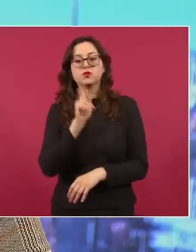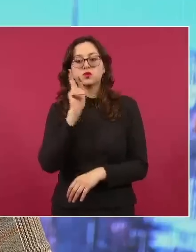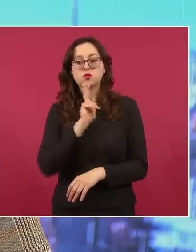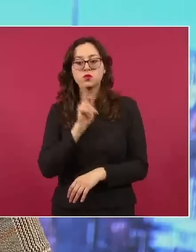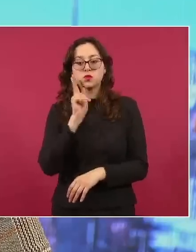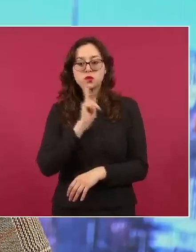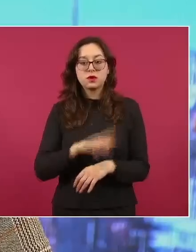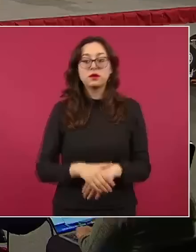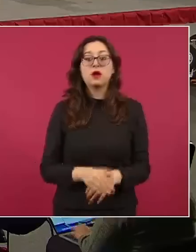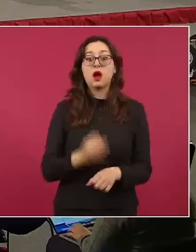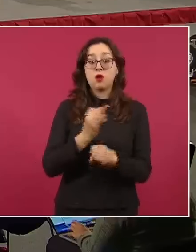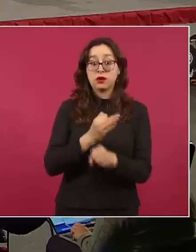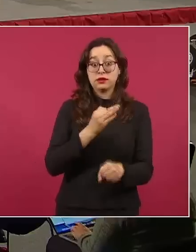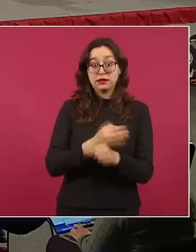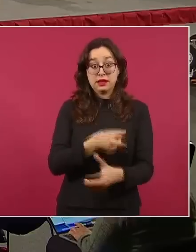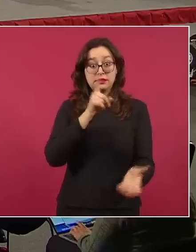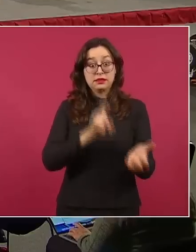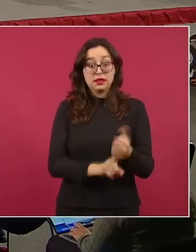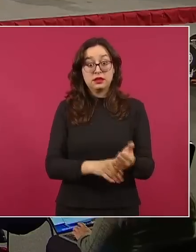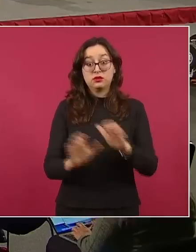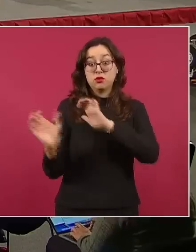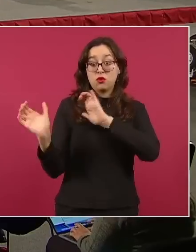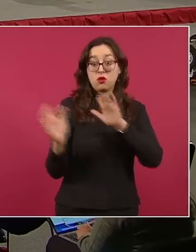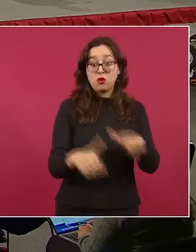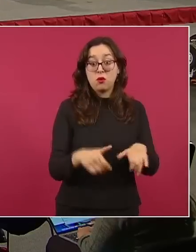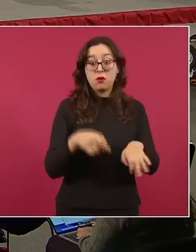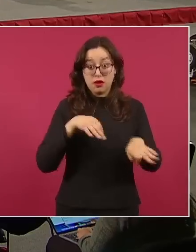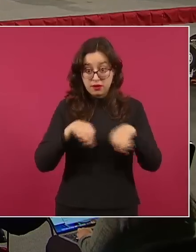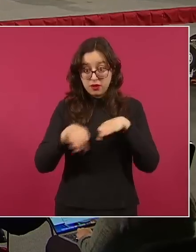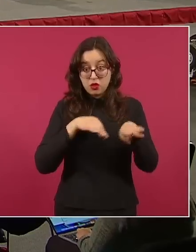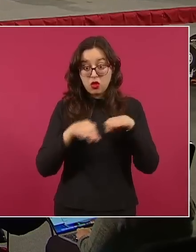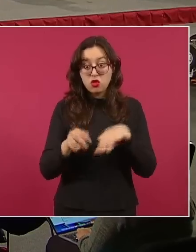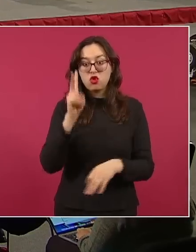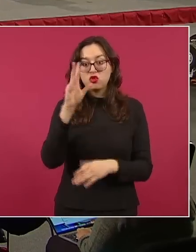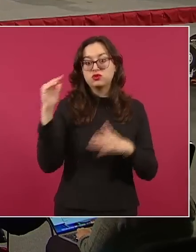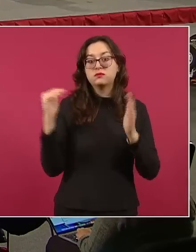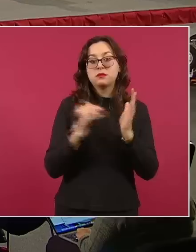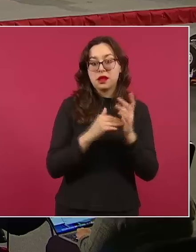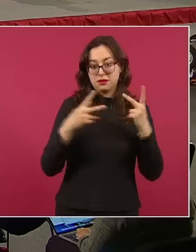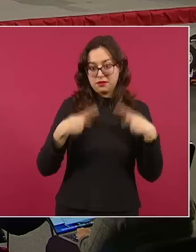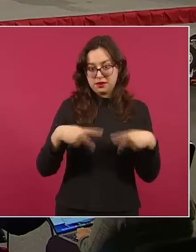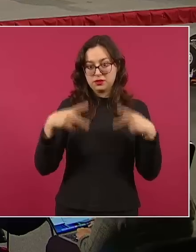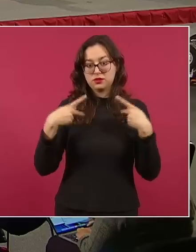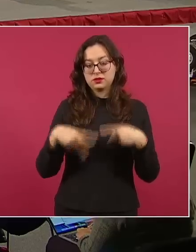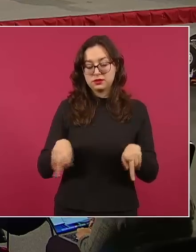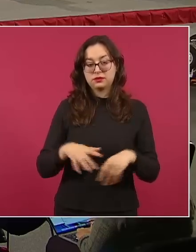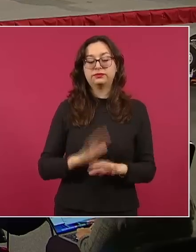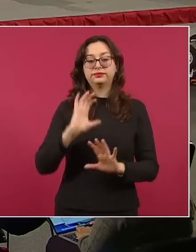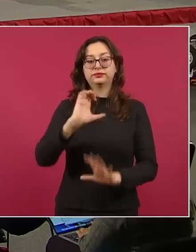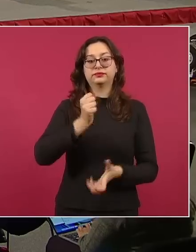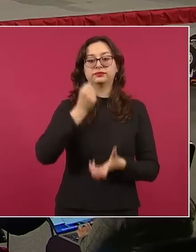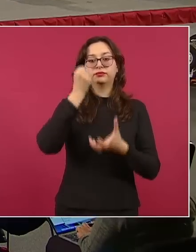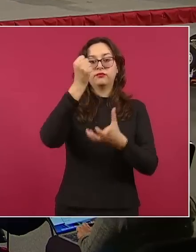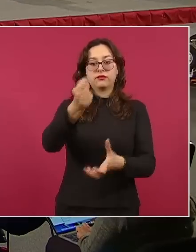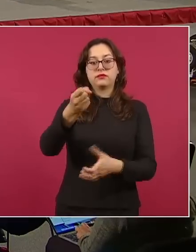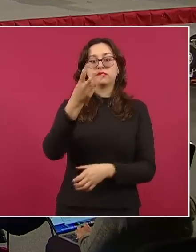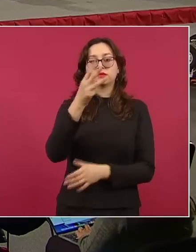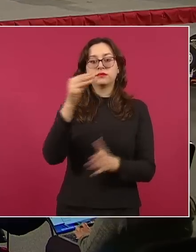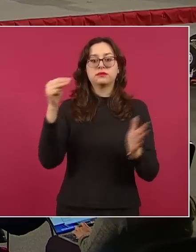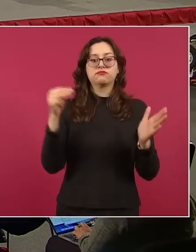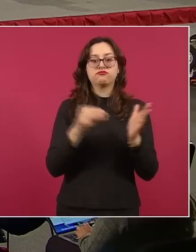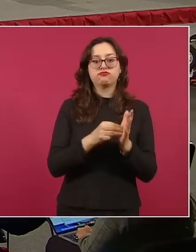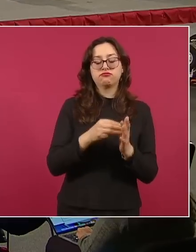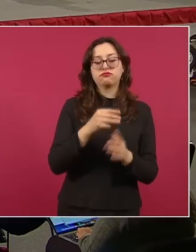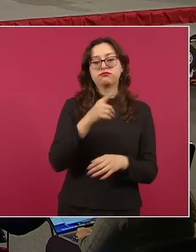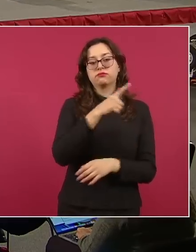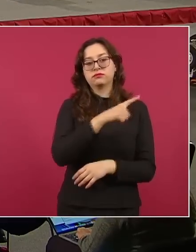2,798 trabajadores en este proyecto. El costo de inversión es de 3,100 millones